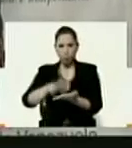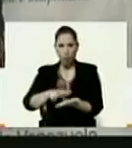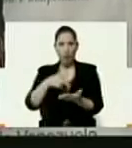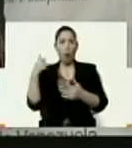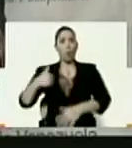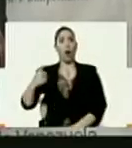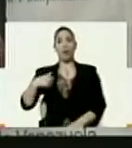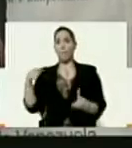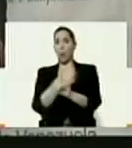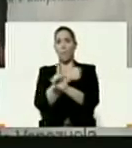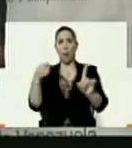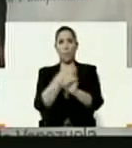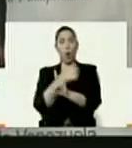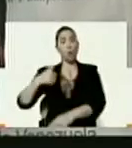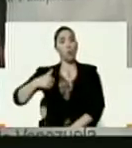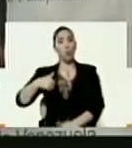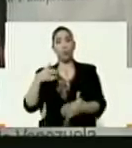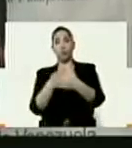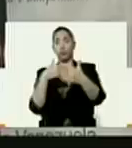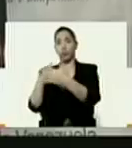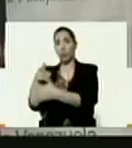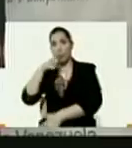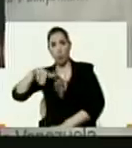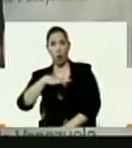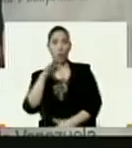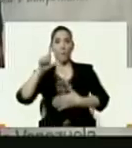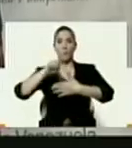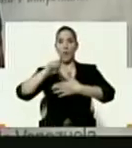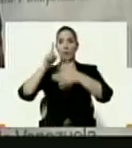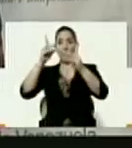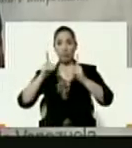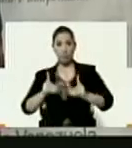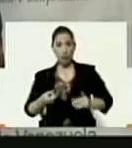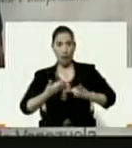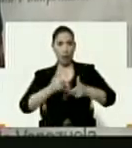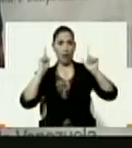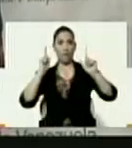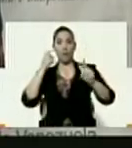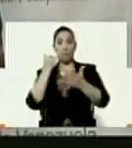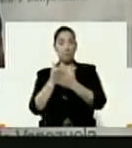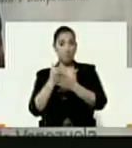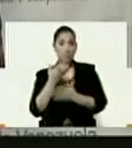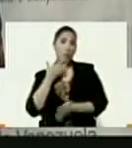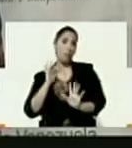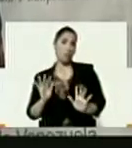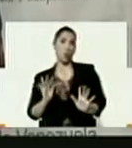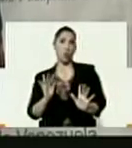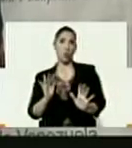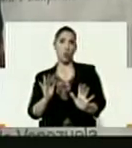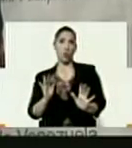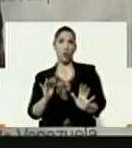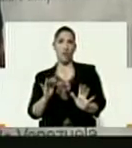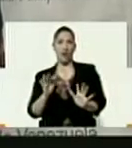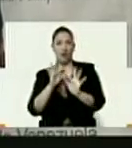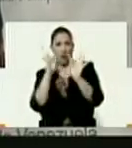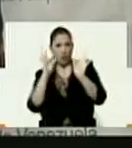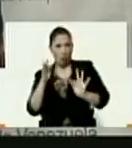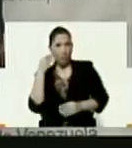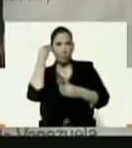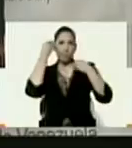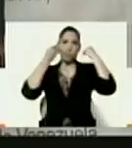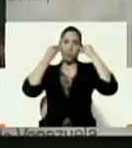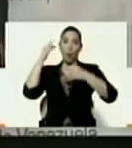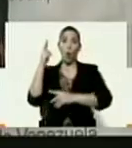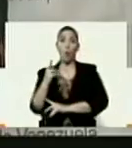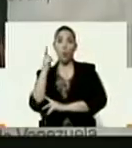haga contra cualquier pueblo de América que decida ser libre. Fíjese que, de manera muy curiosa, en Uruguay